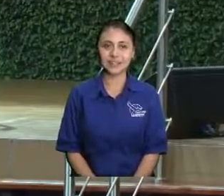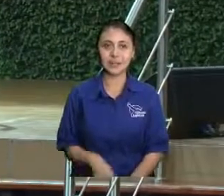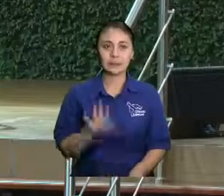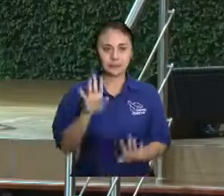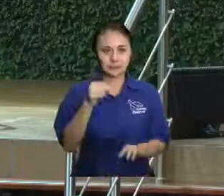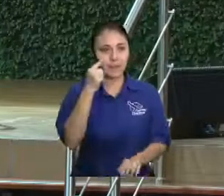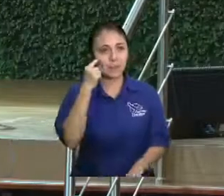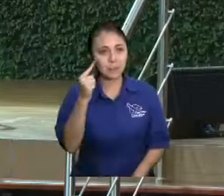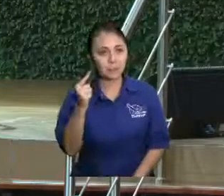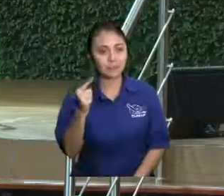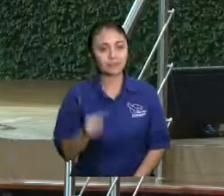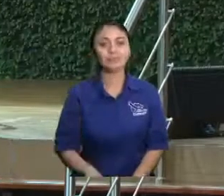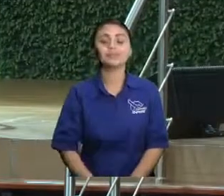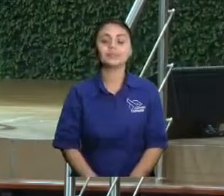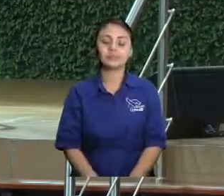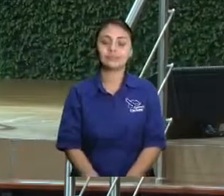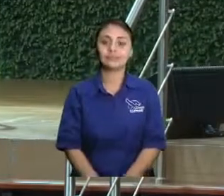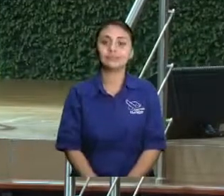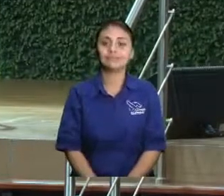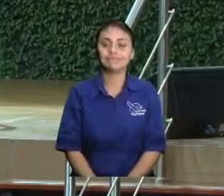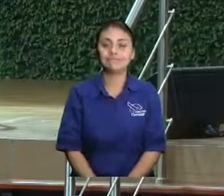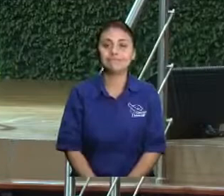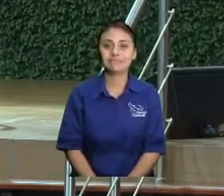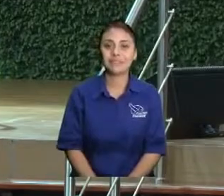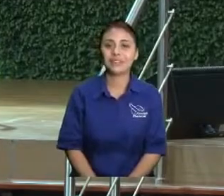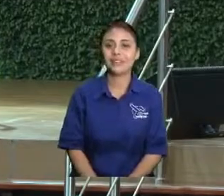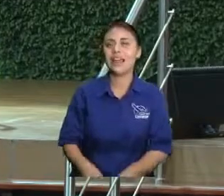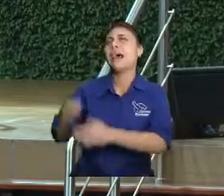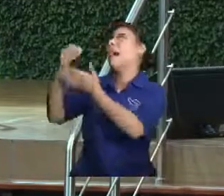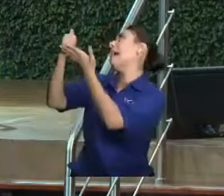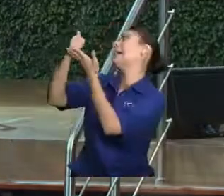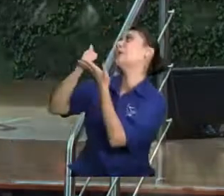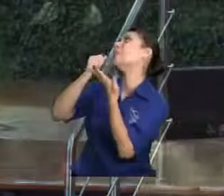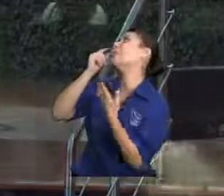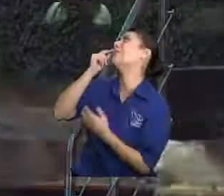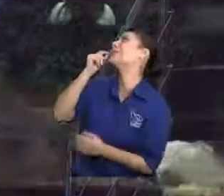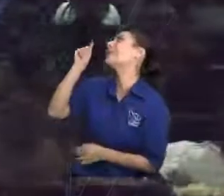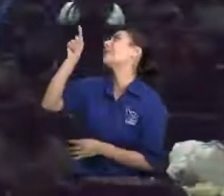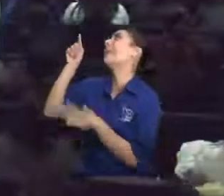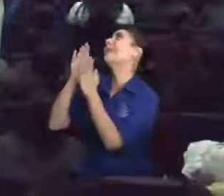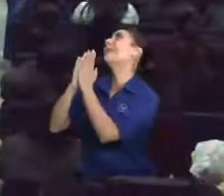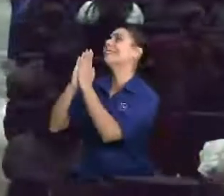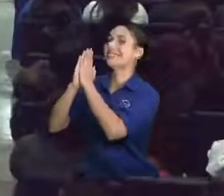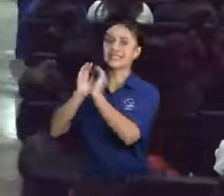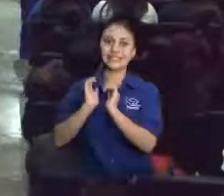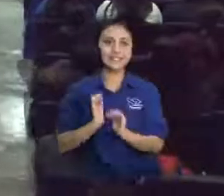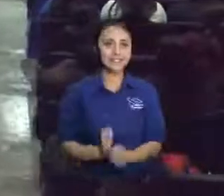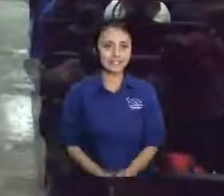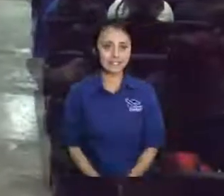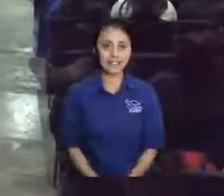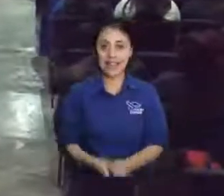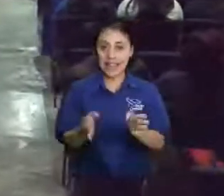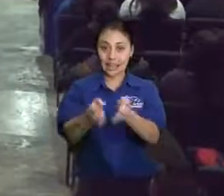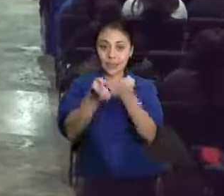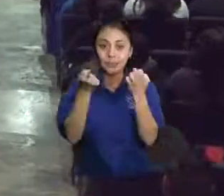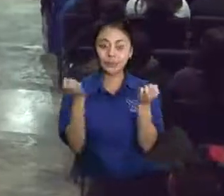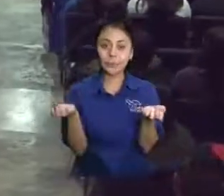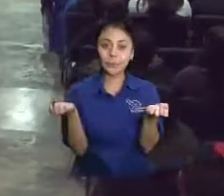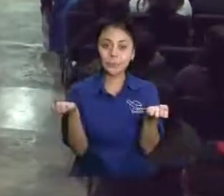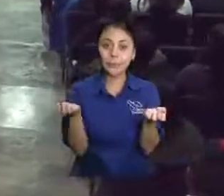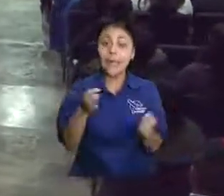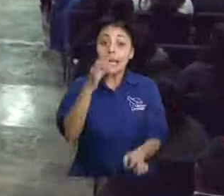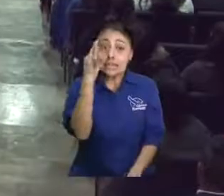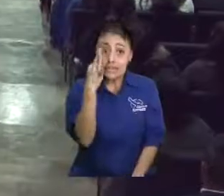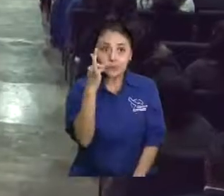Entonces, mire pues. Ah, Padre Santo, ayúdame, por favor, Dios bendito. Entonces,